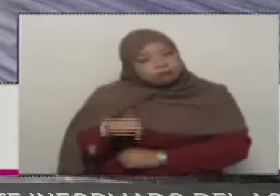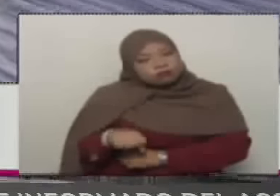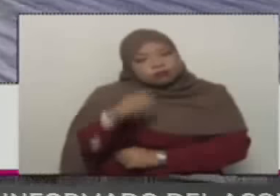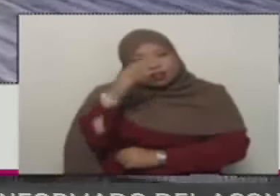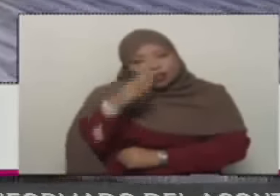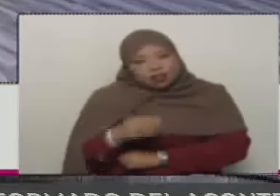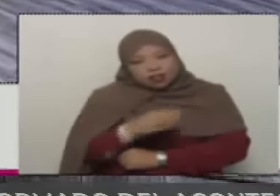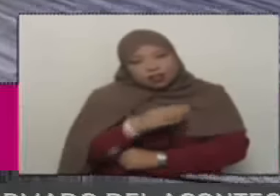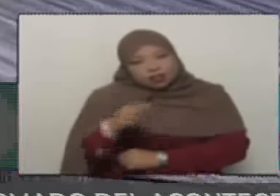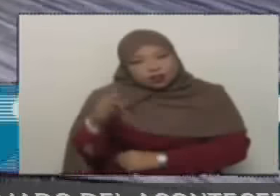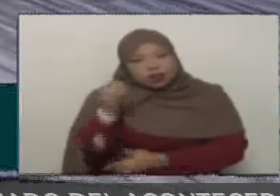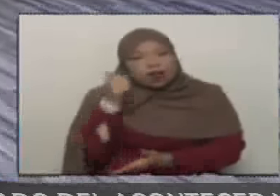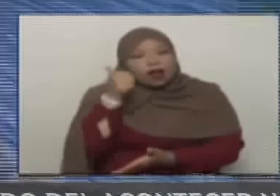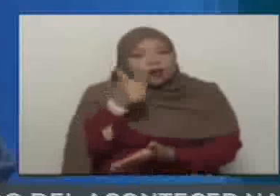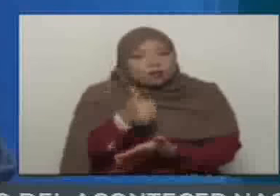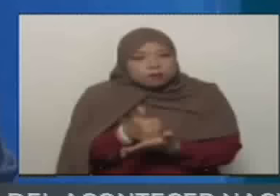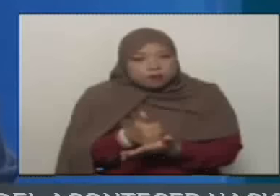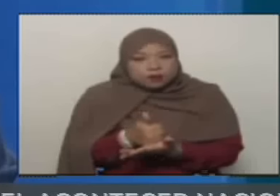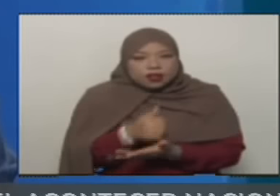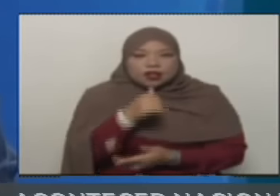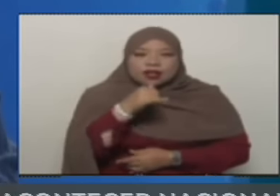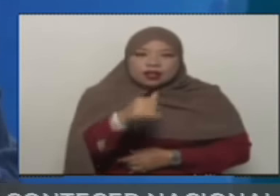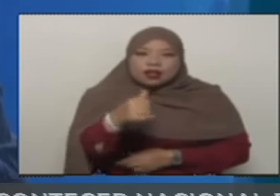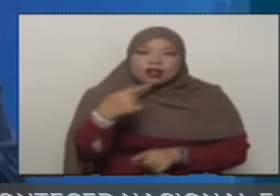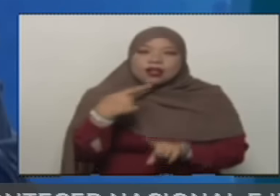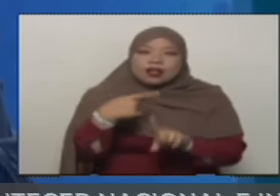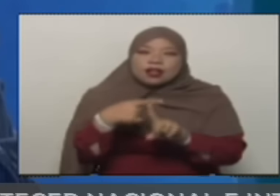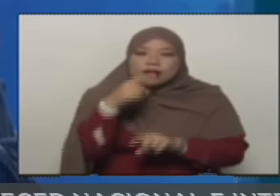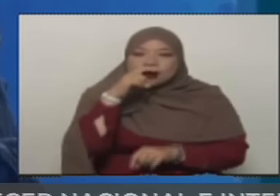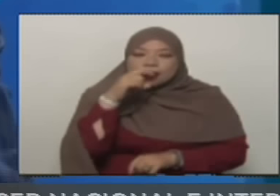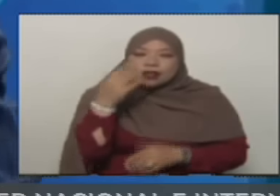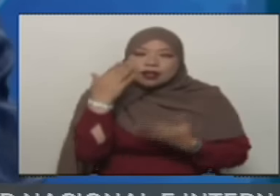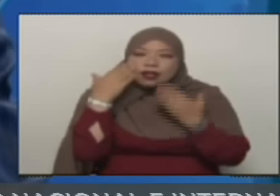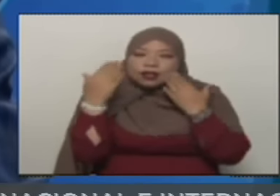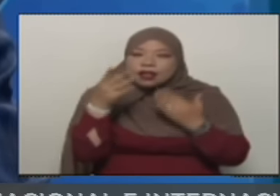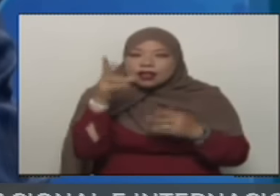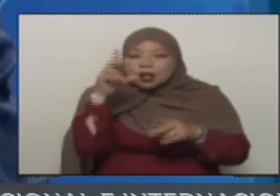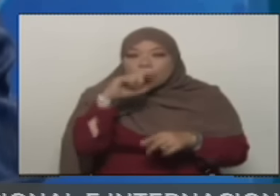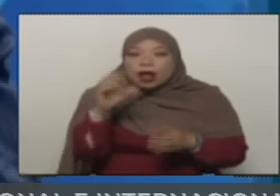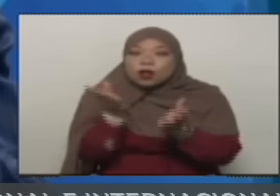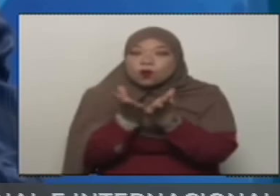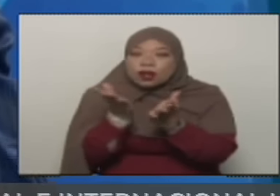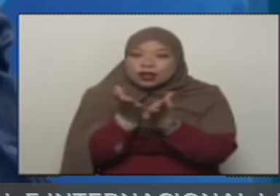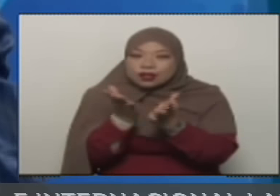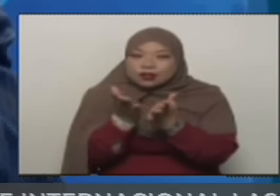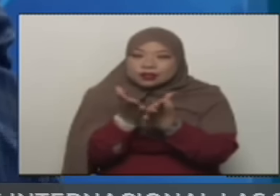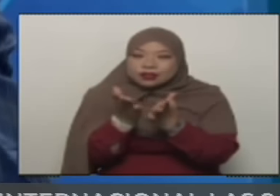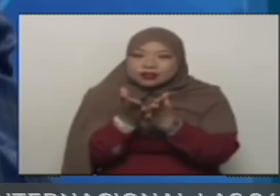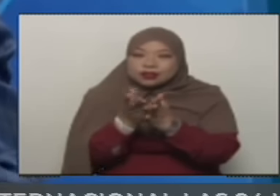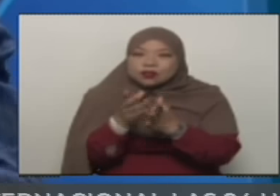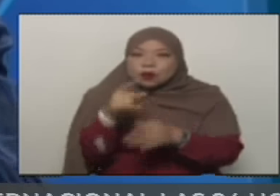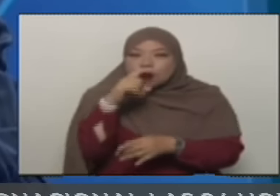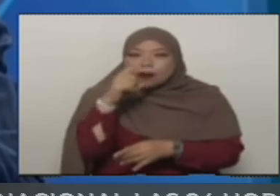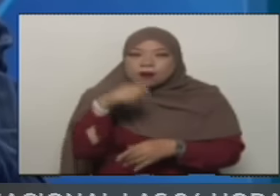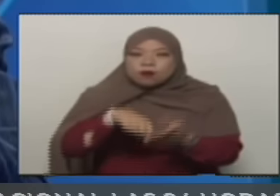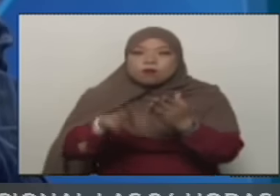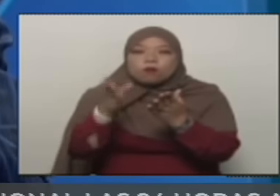bendiga. Amén. Y amén. Ahora vamos con buenas noticias, porque se acerca el año escolar y vamos con Maduro.